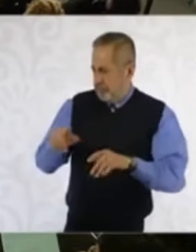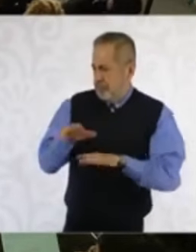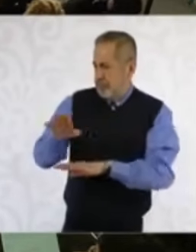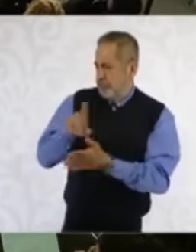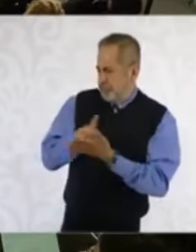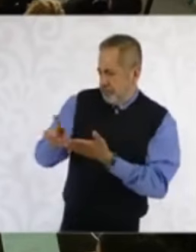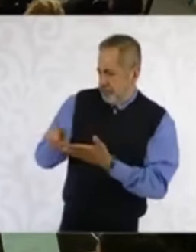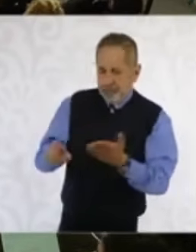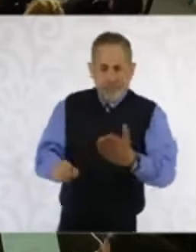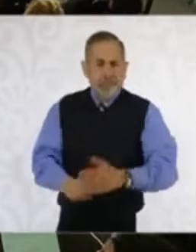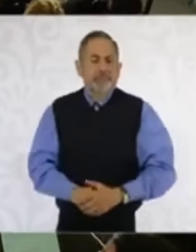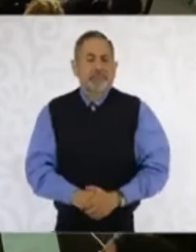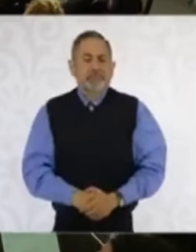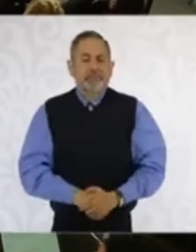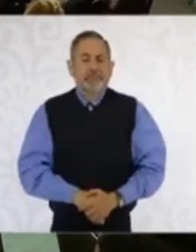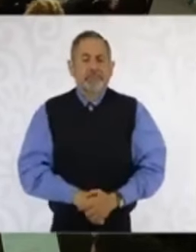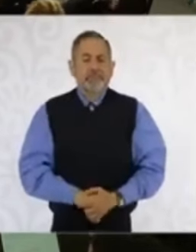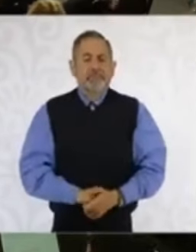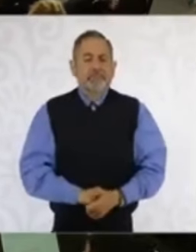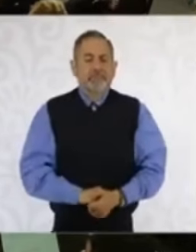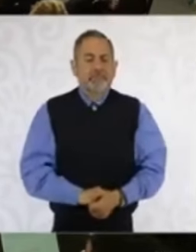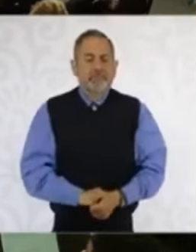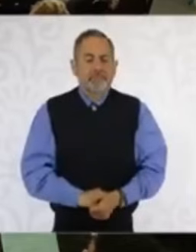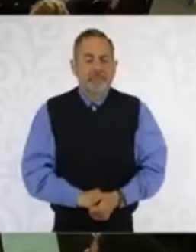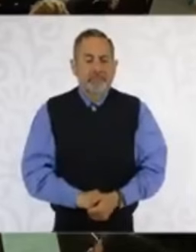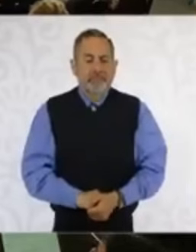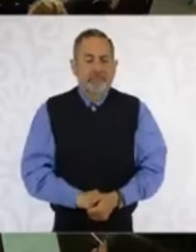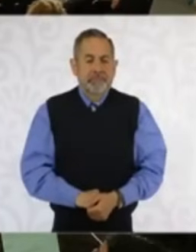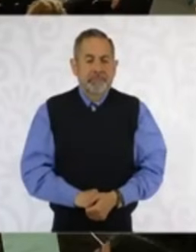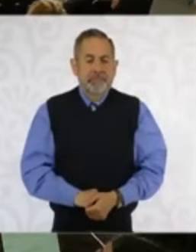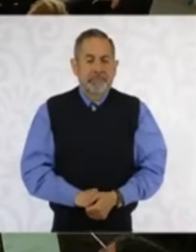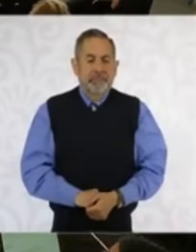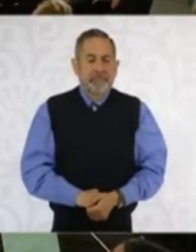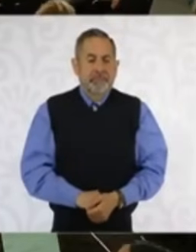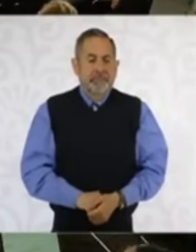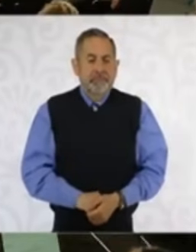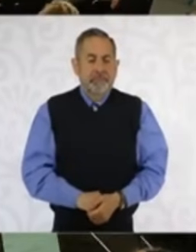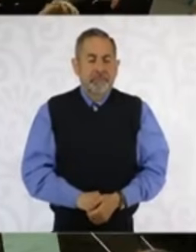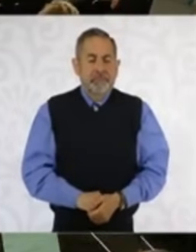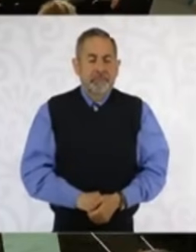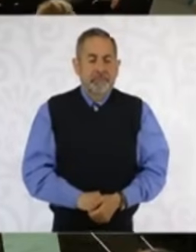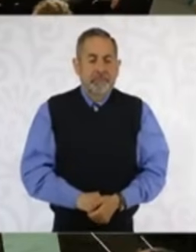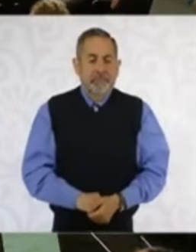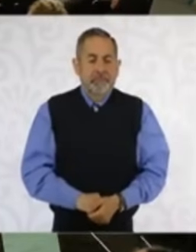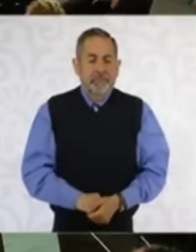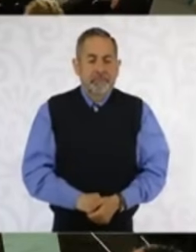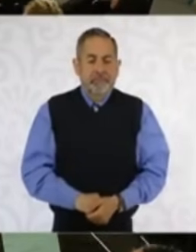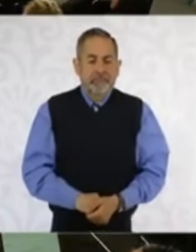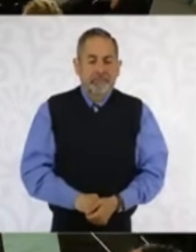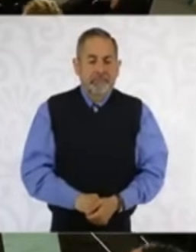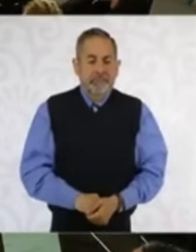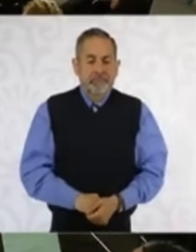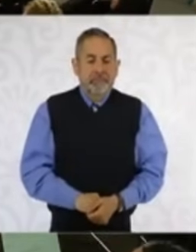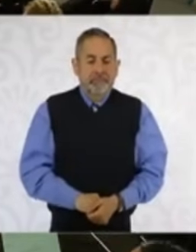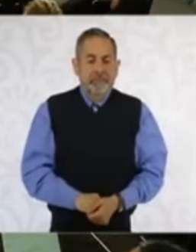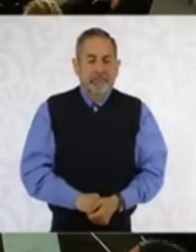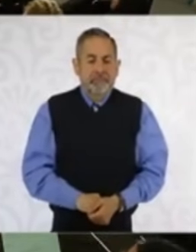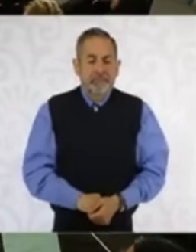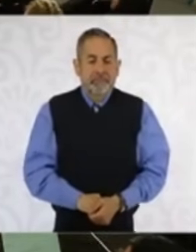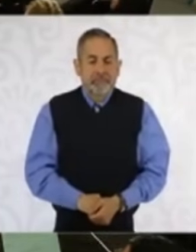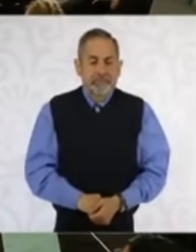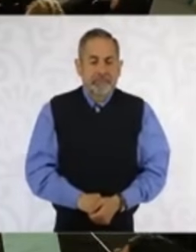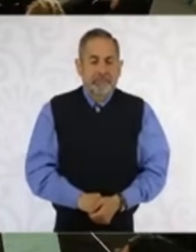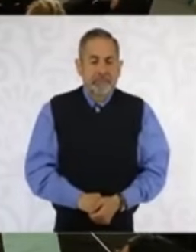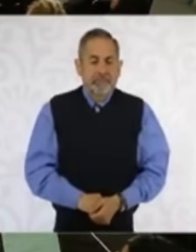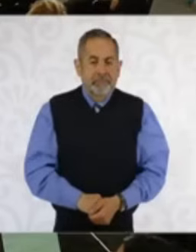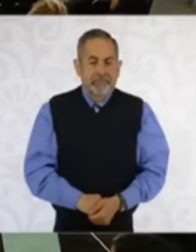La pensión mínima garantizada va a subir en 2025 y se estima que va a estar en 9.413 pesos. Esto lo soltó la